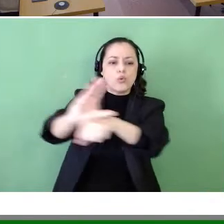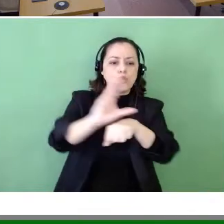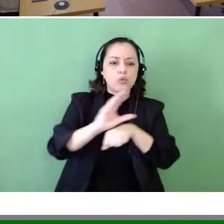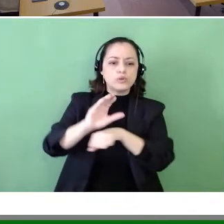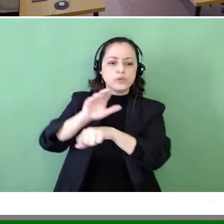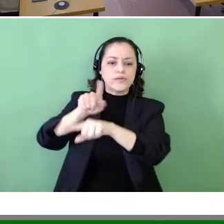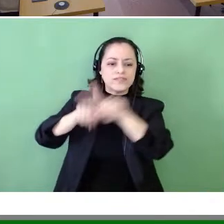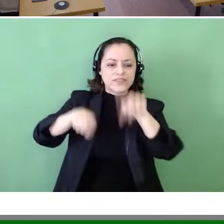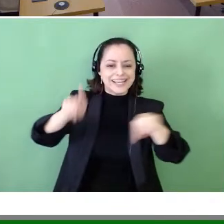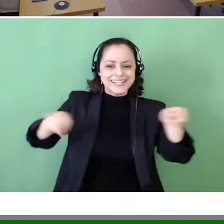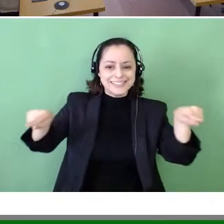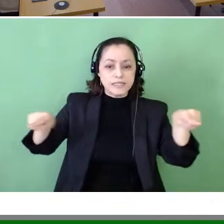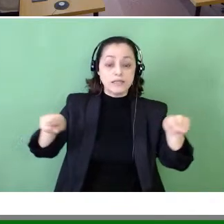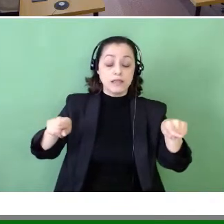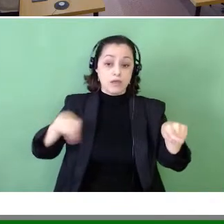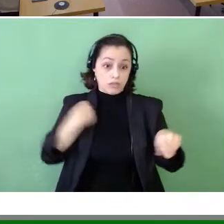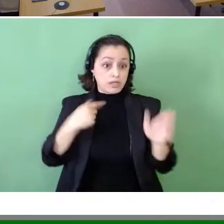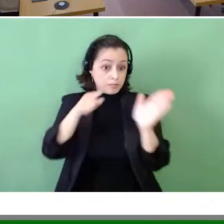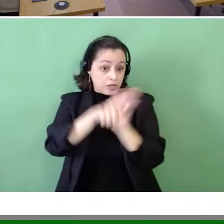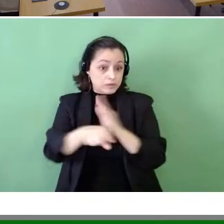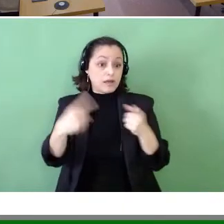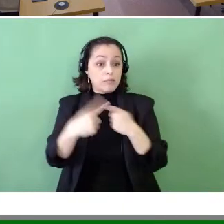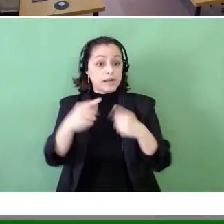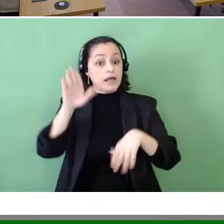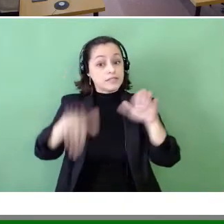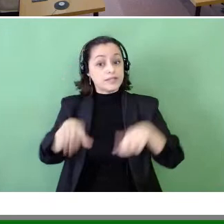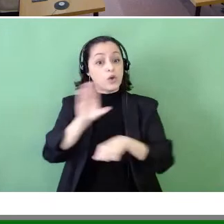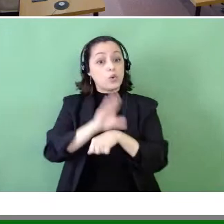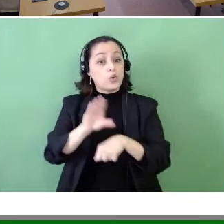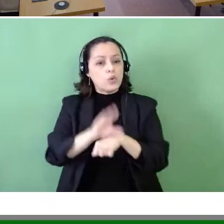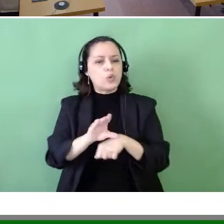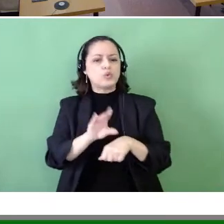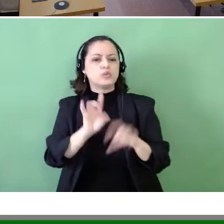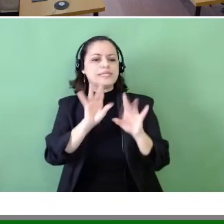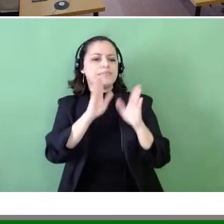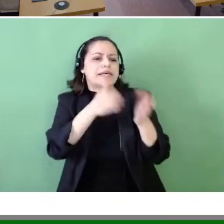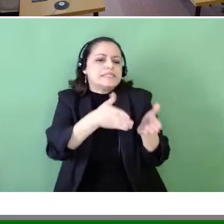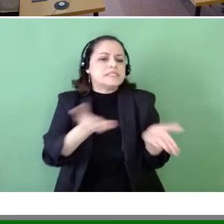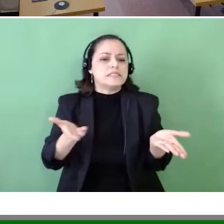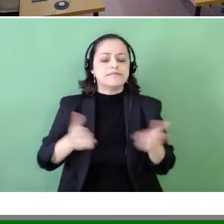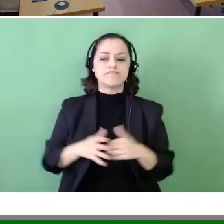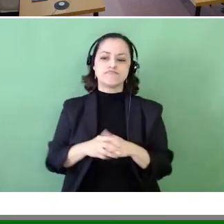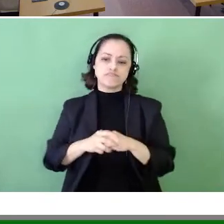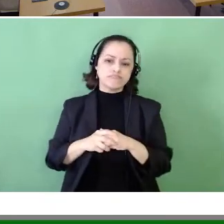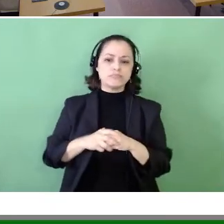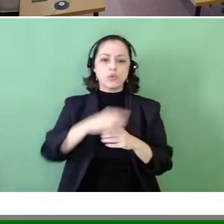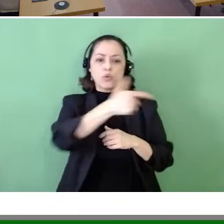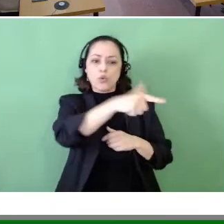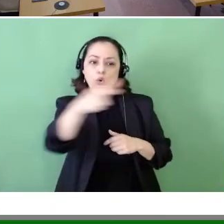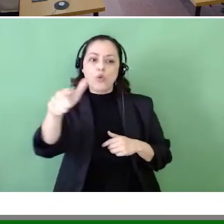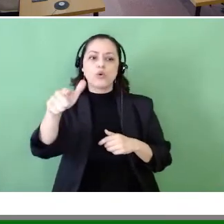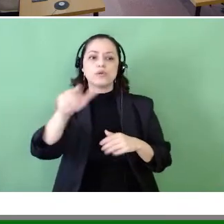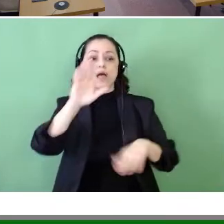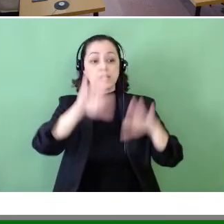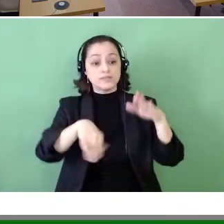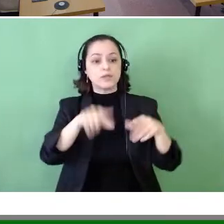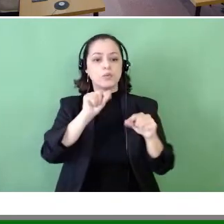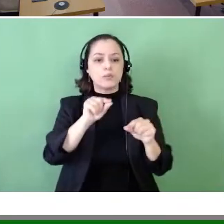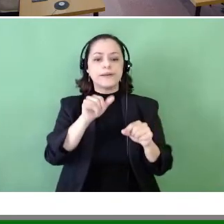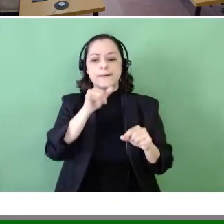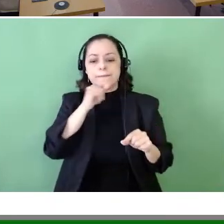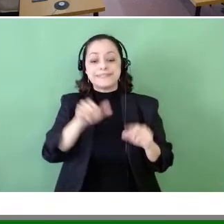que sean cursos así más puntuales y que pueden resolver sus problemas de forma